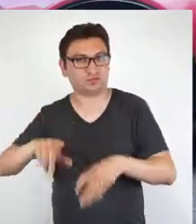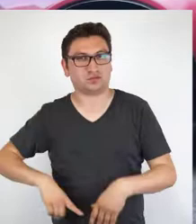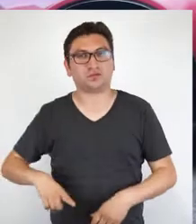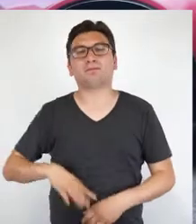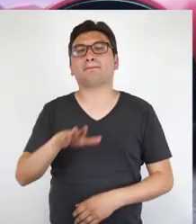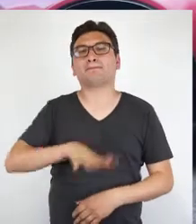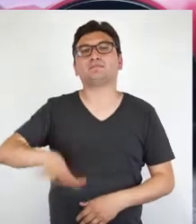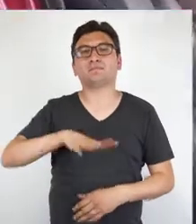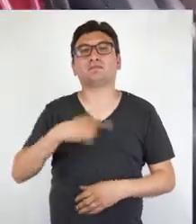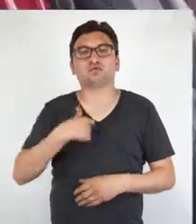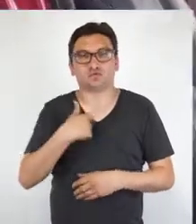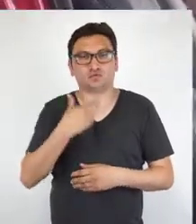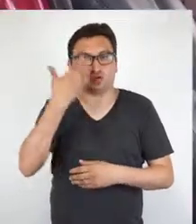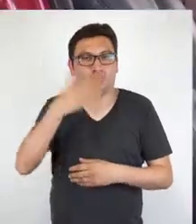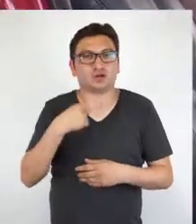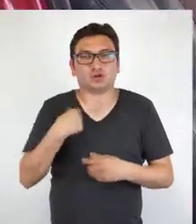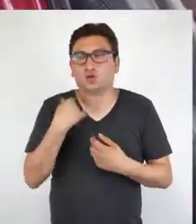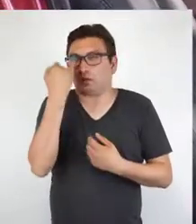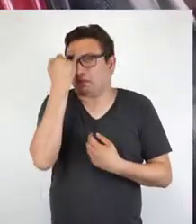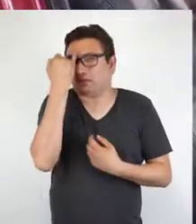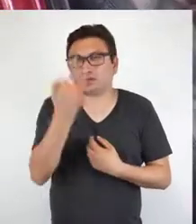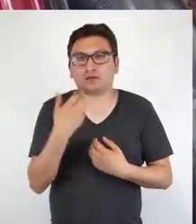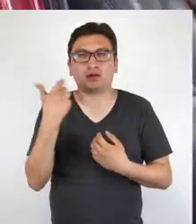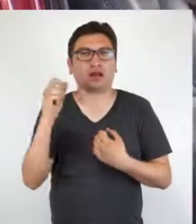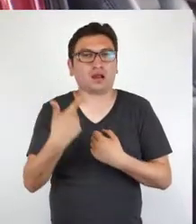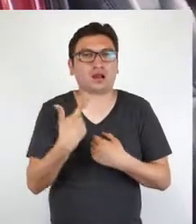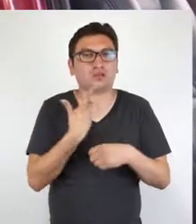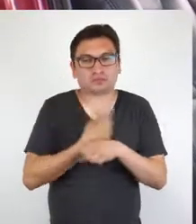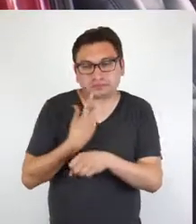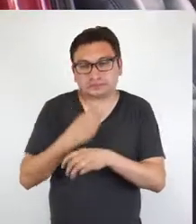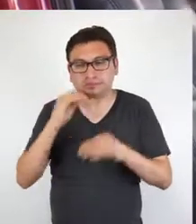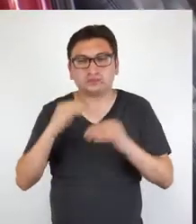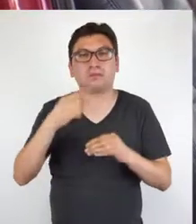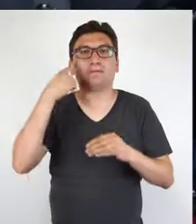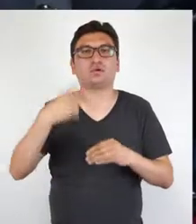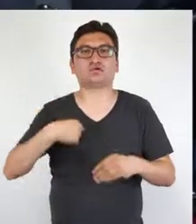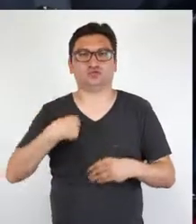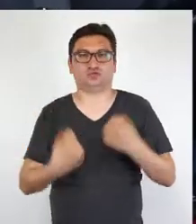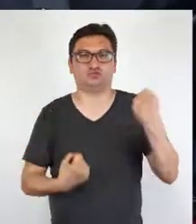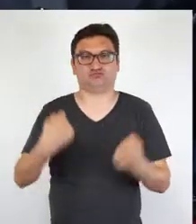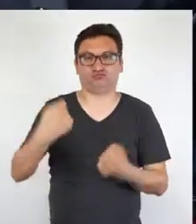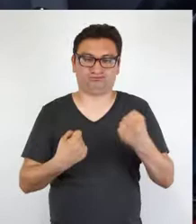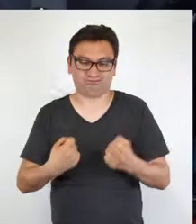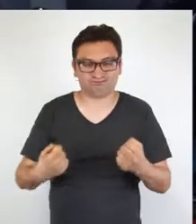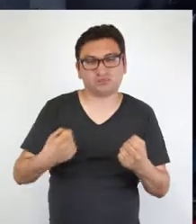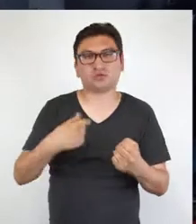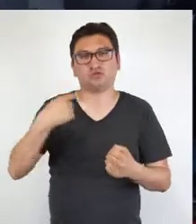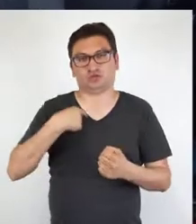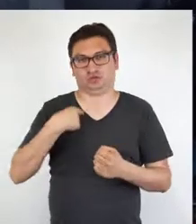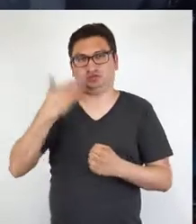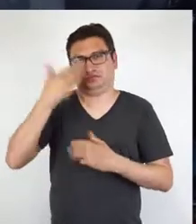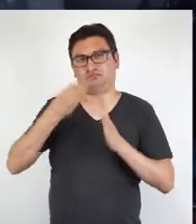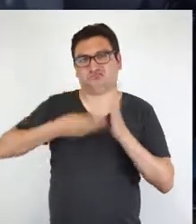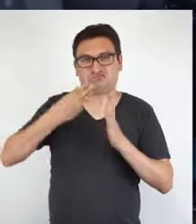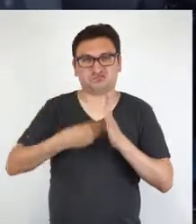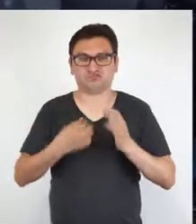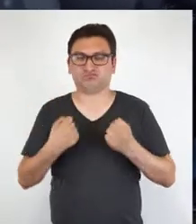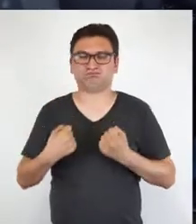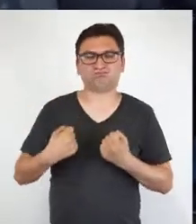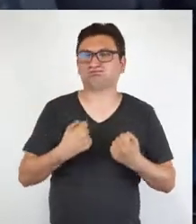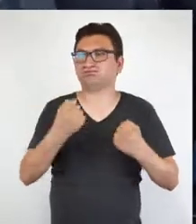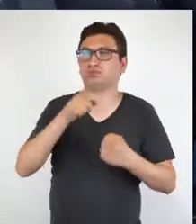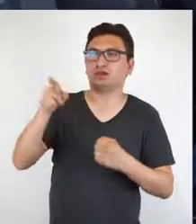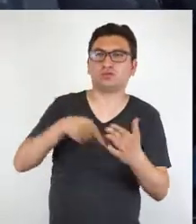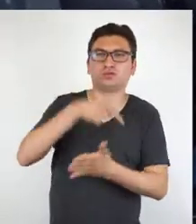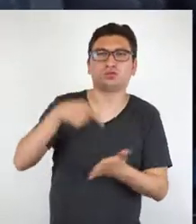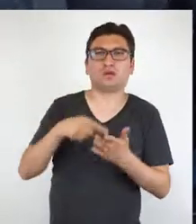desarrollar un aditamento o una adaptación para poder yo manejar, obviamente como mecánico, para poderme